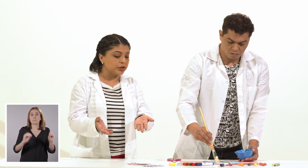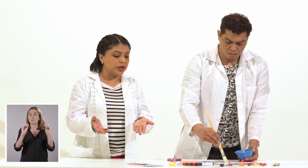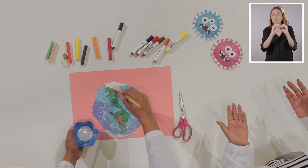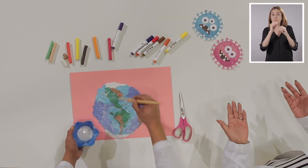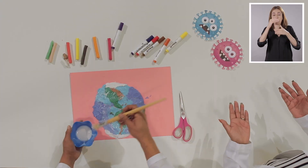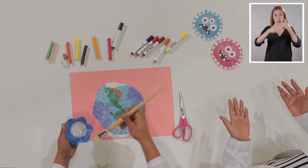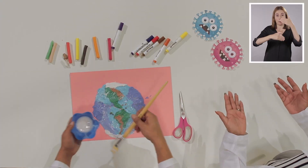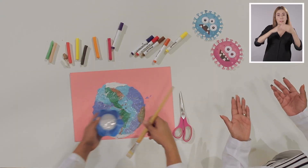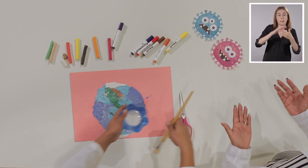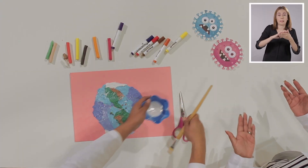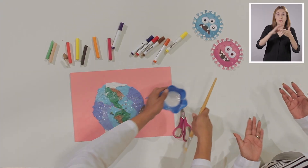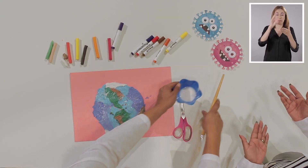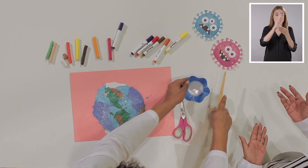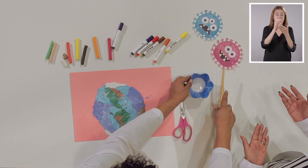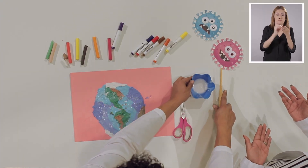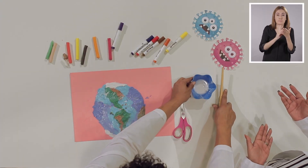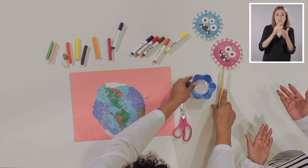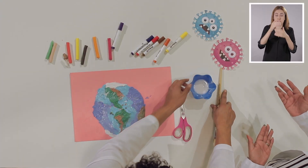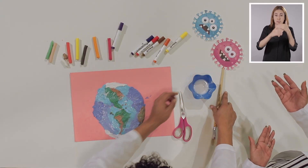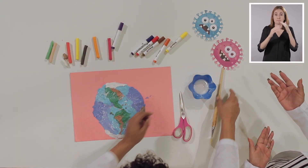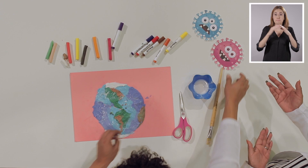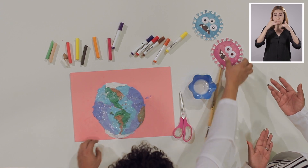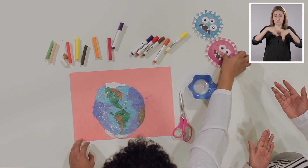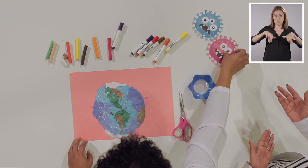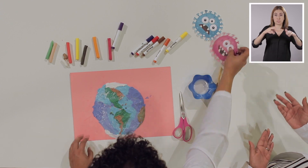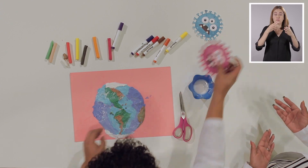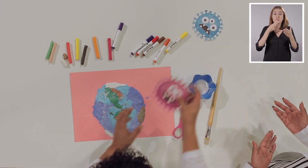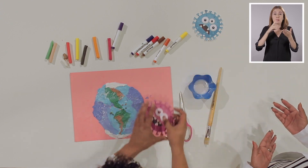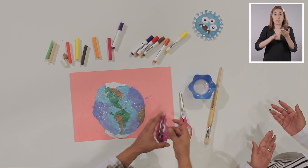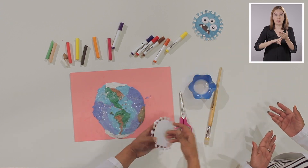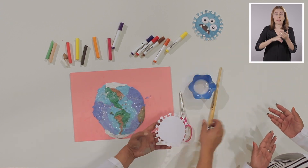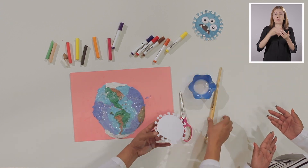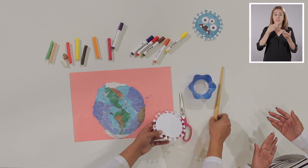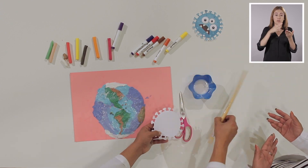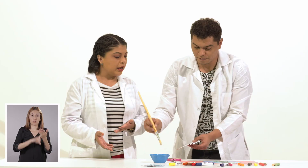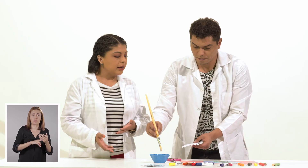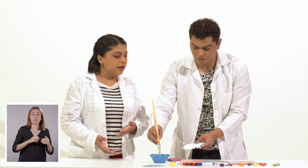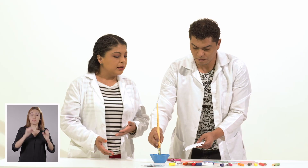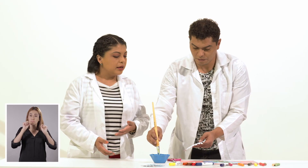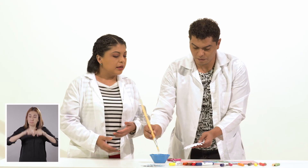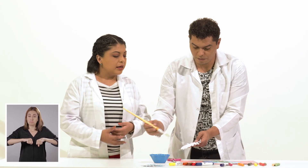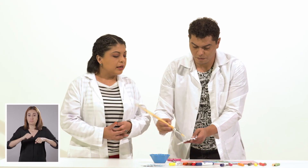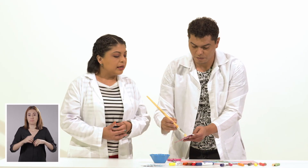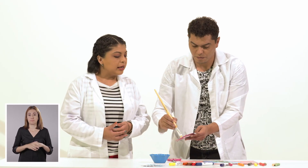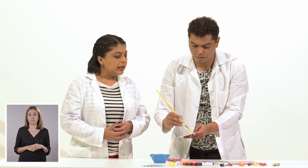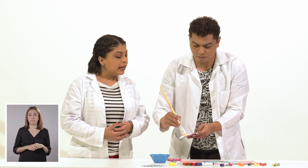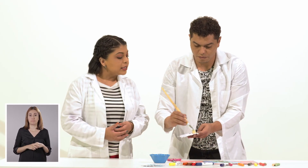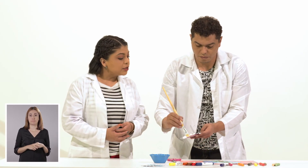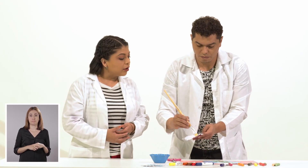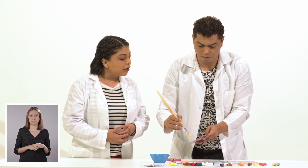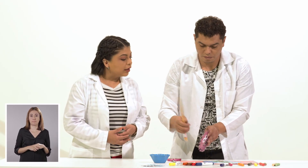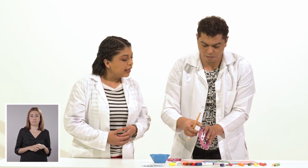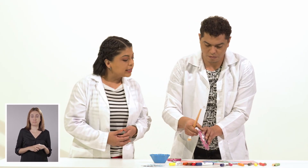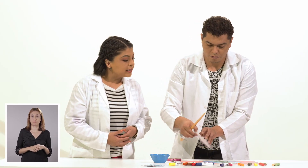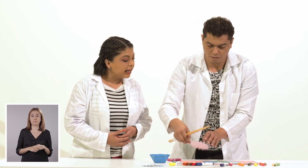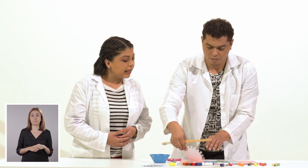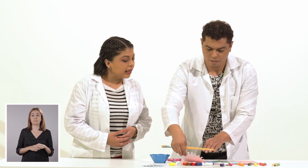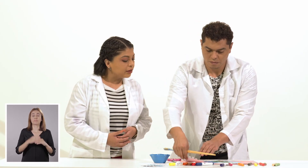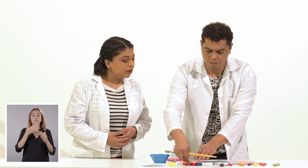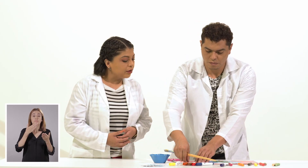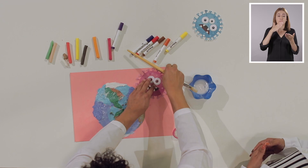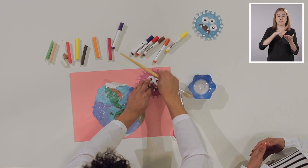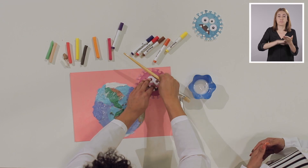coronavirus, nosotros tenemos aquí unos que les podemos pegar. ¿Te gustaría pegarles de estos? Vamos a ponerles. ¿Ya? Y listo,